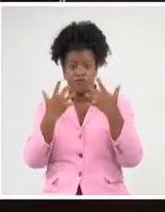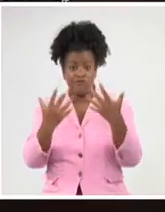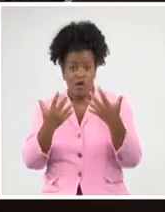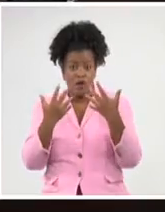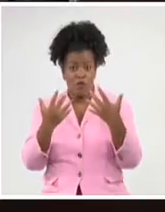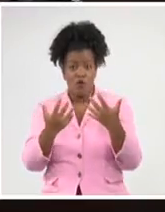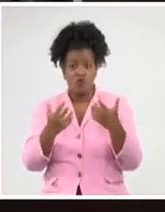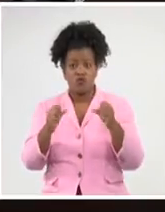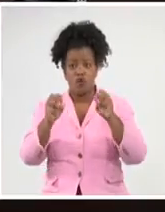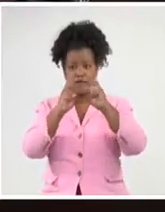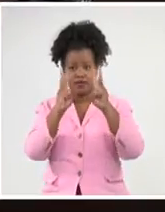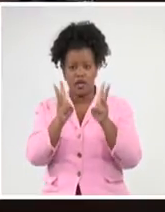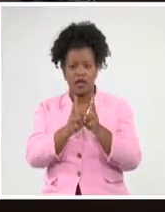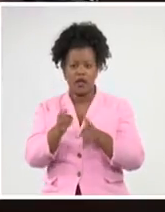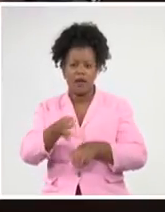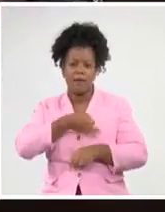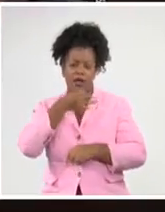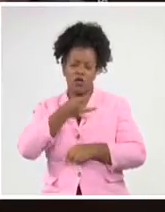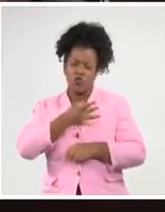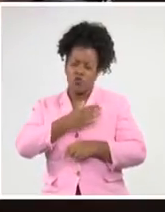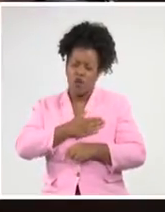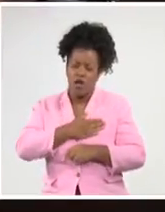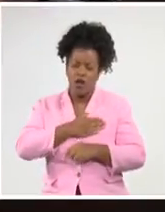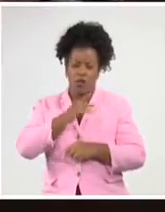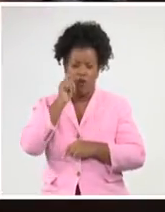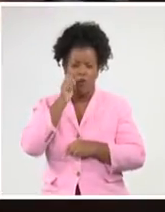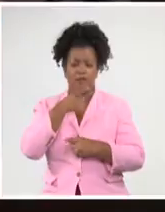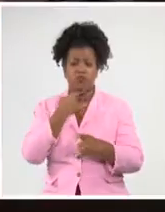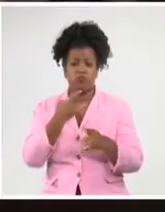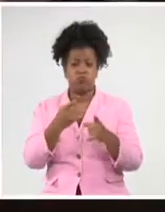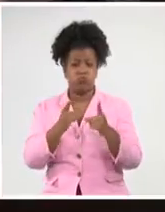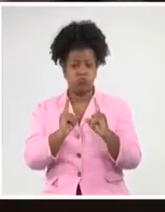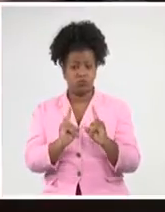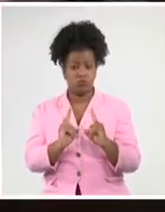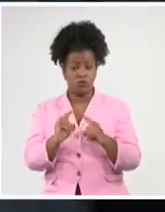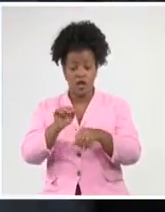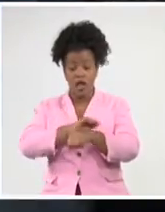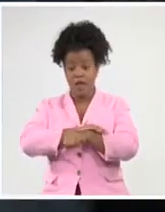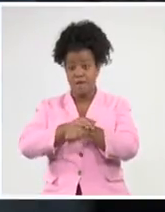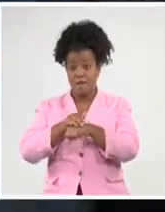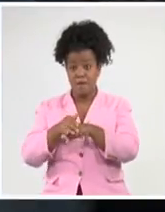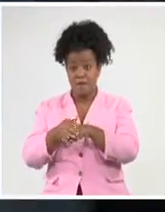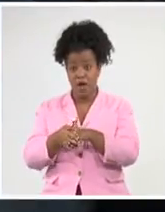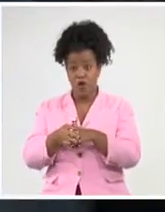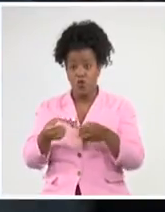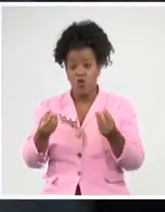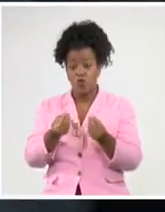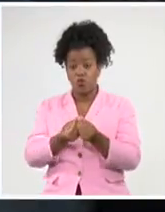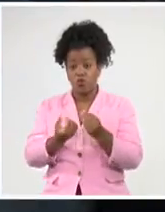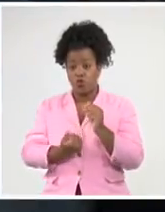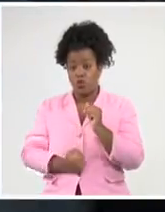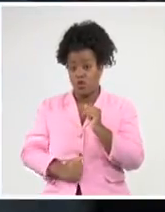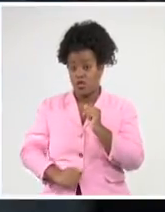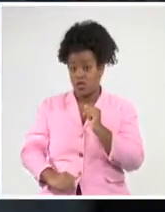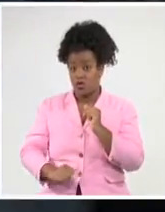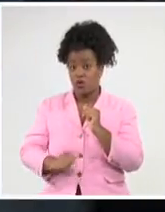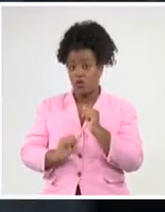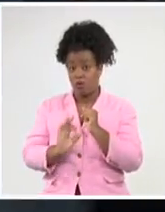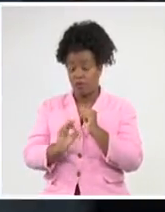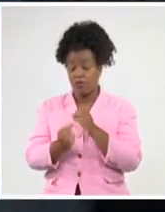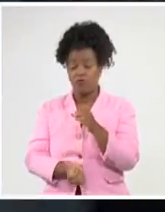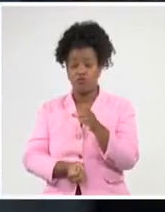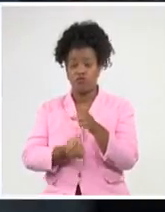se han pronunciado ante la dolorosa partida del Caballero del Son. Su hermano Enrique Álvarez junto a su hijo Lazarito Álvarez, fundador e